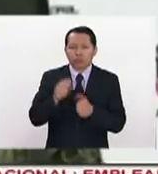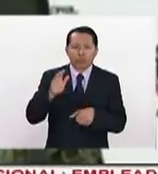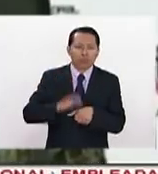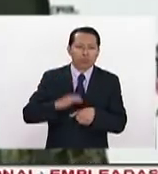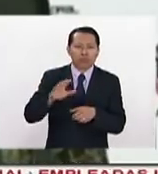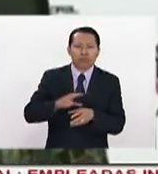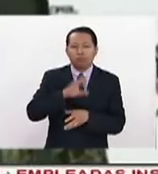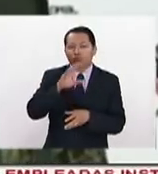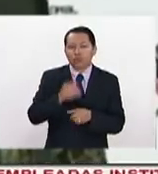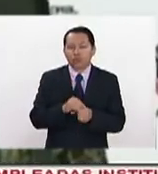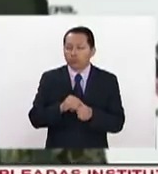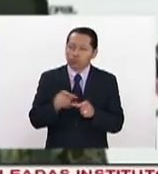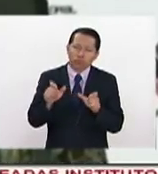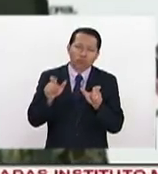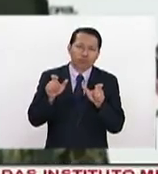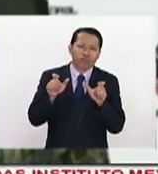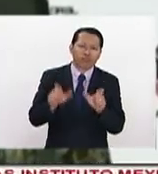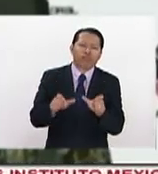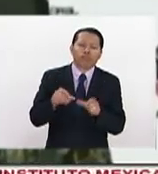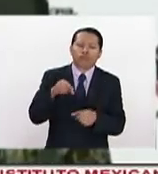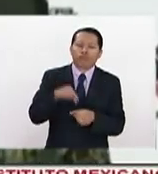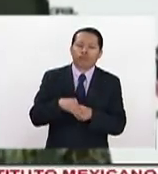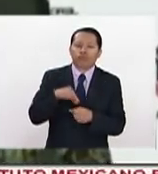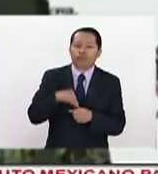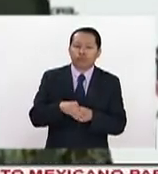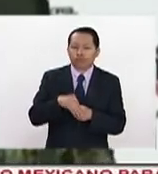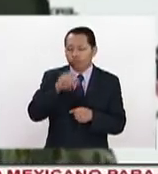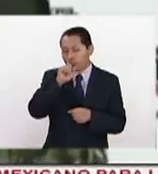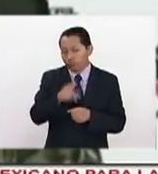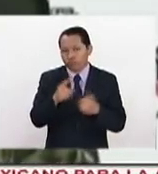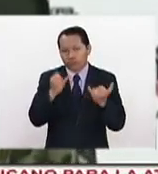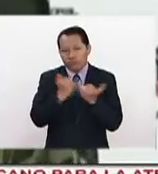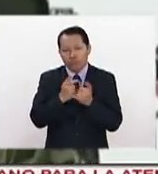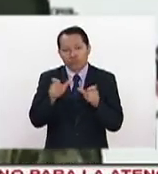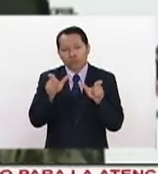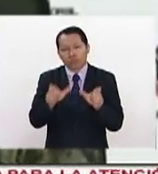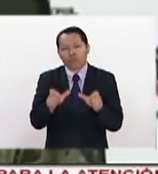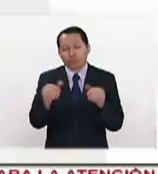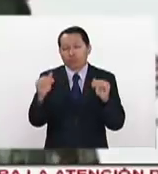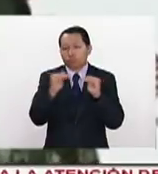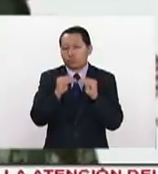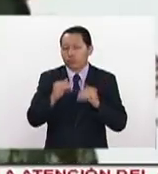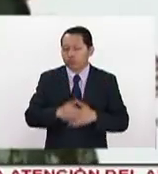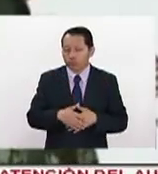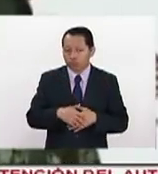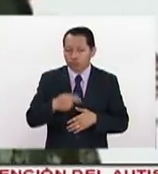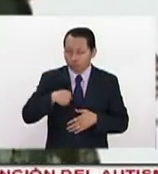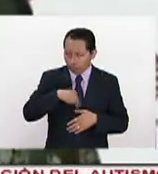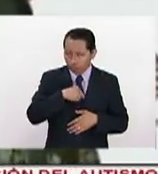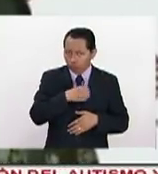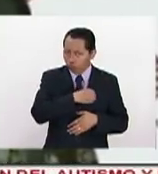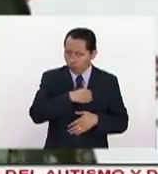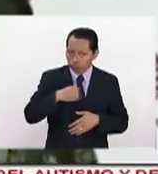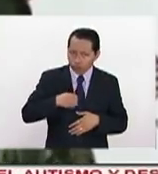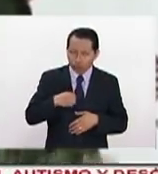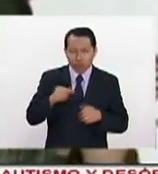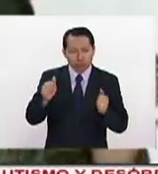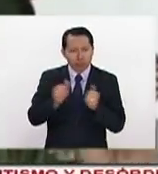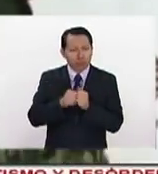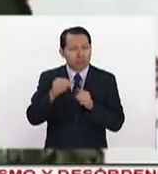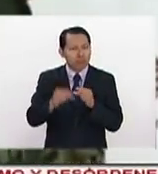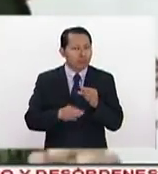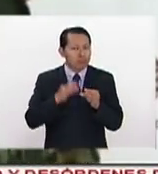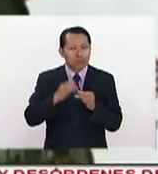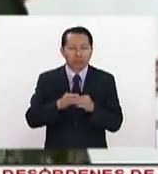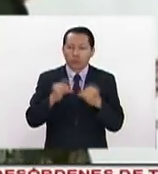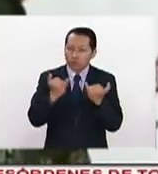y plenas garantías electorales y garantías democráticas. Nos comprometemos con cumplir